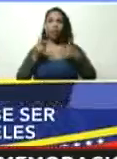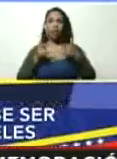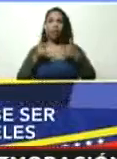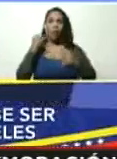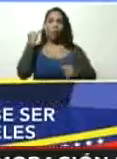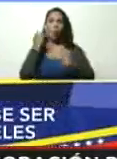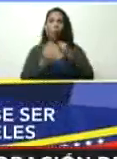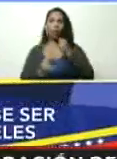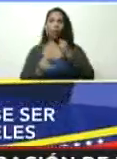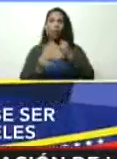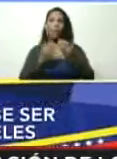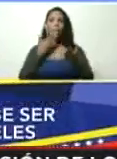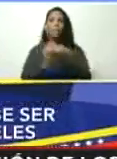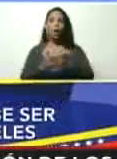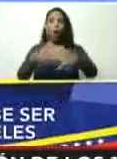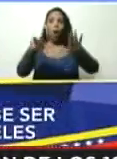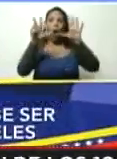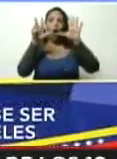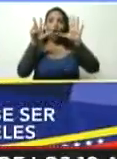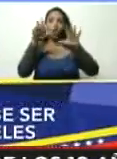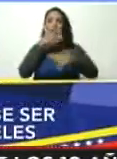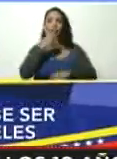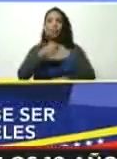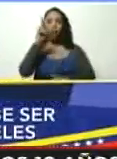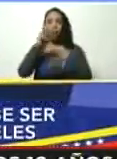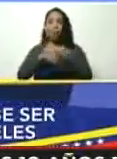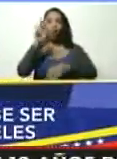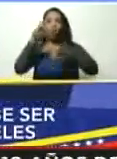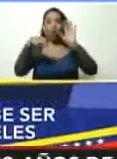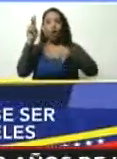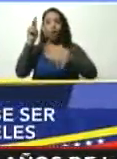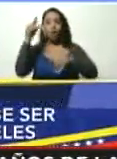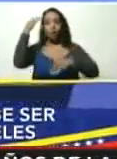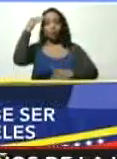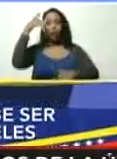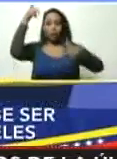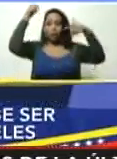última proclama del 8 de diciembre del 2012 de nuestro comandante Chávez.